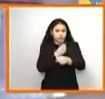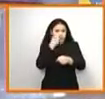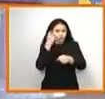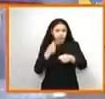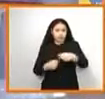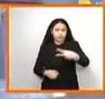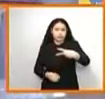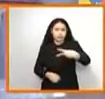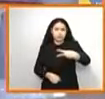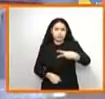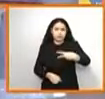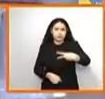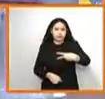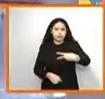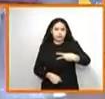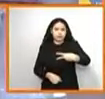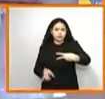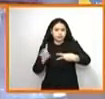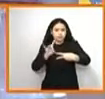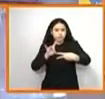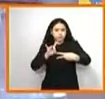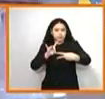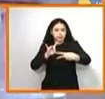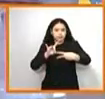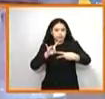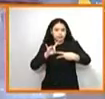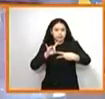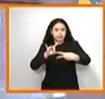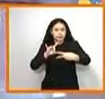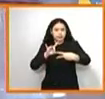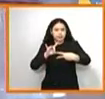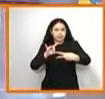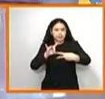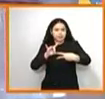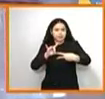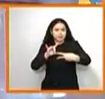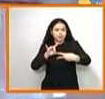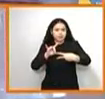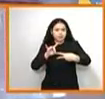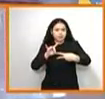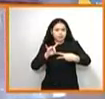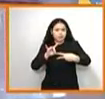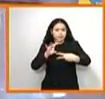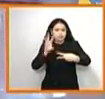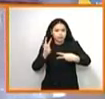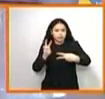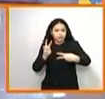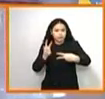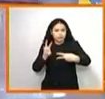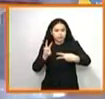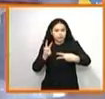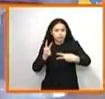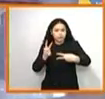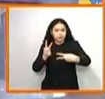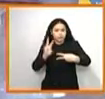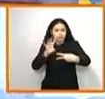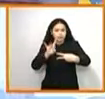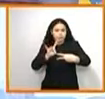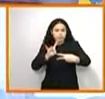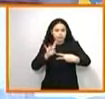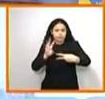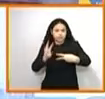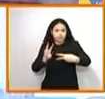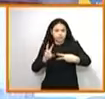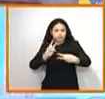dígito. 8, siguiente dígito. Es el 6. Primer número ganador,